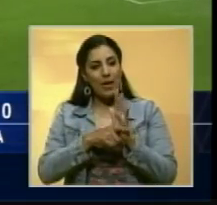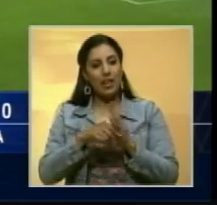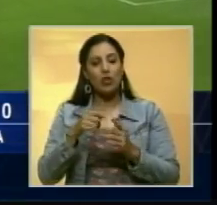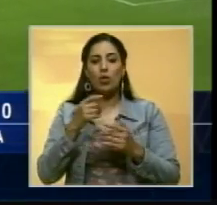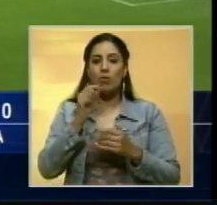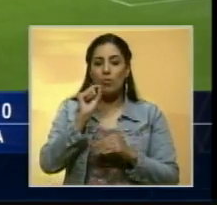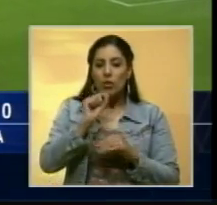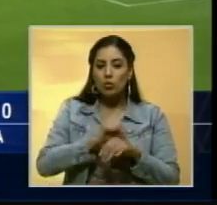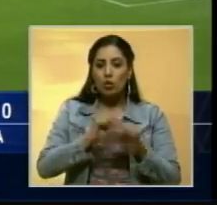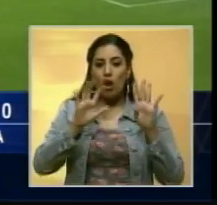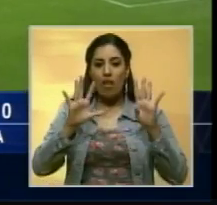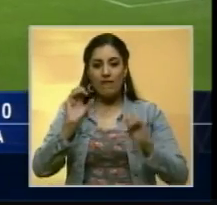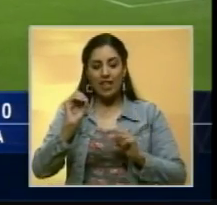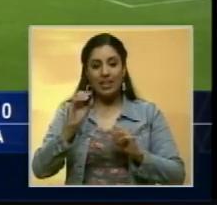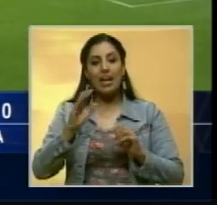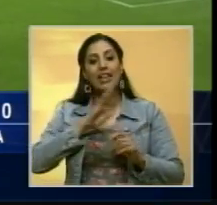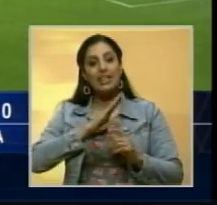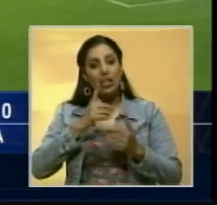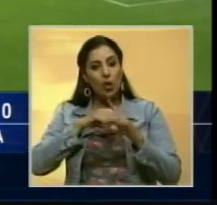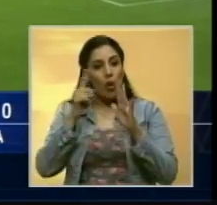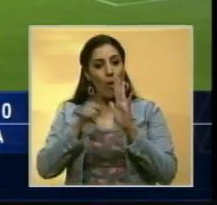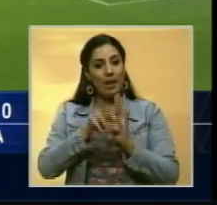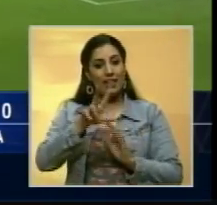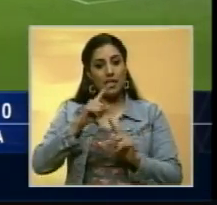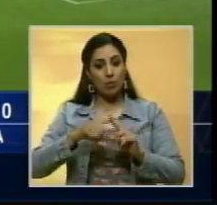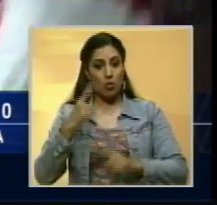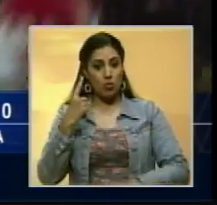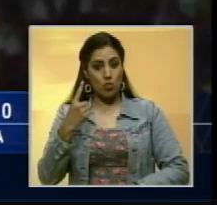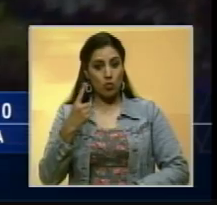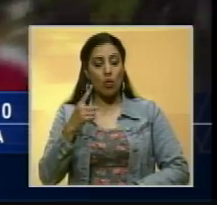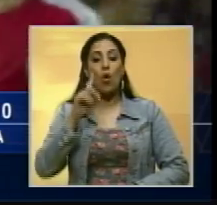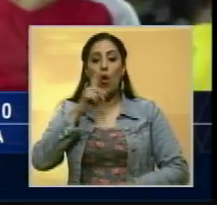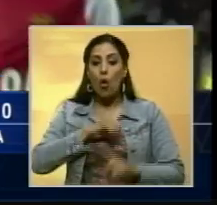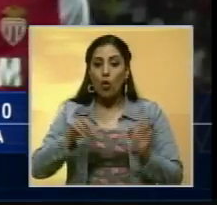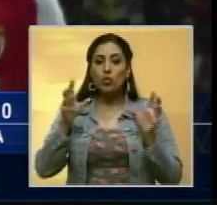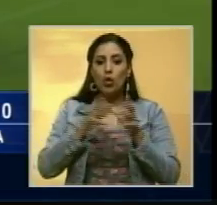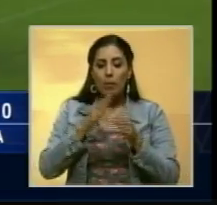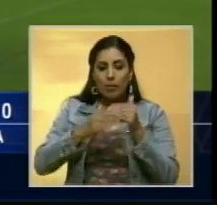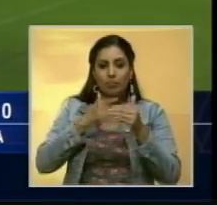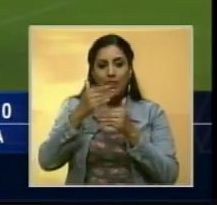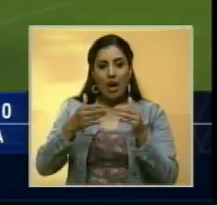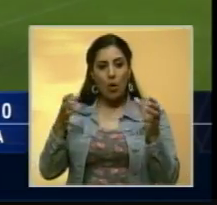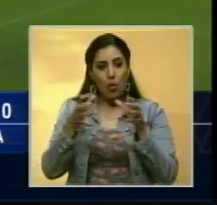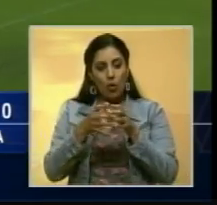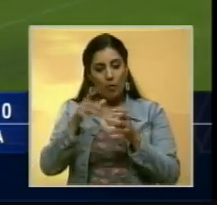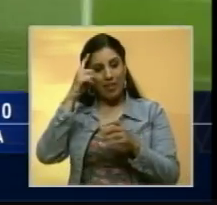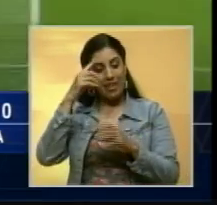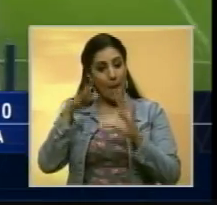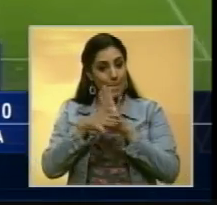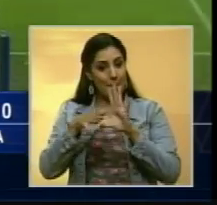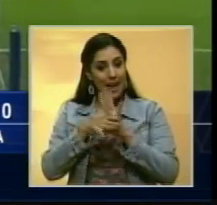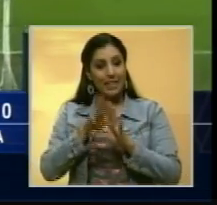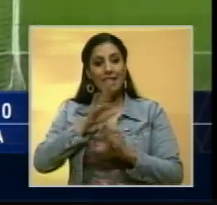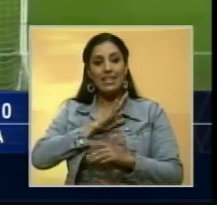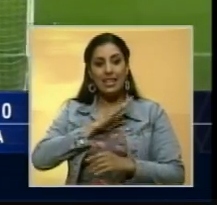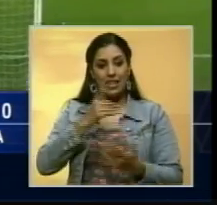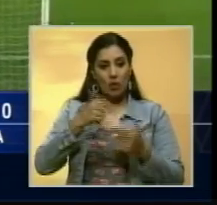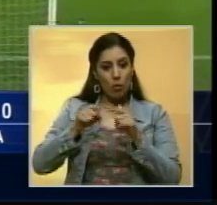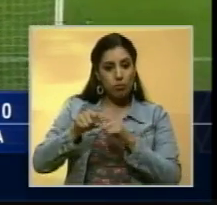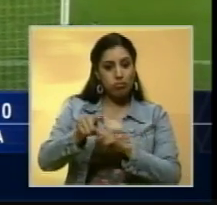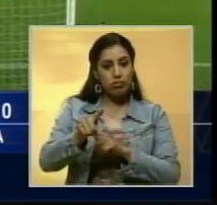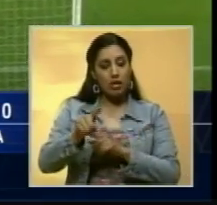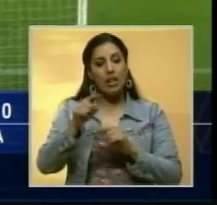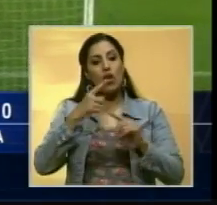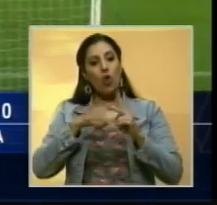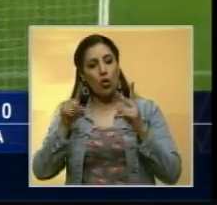Fabinho al minuto 90 para un marcador global de 3-1. Otros equipos que avanzaron a fase de grupos tras la jornada del martes fueron el Legia de Varsovia,